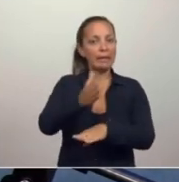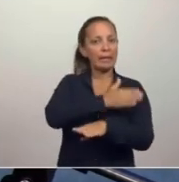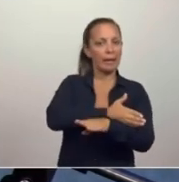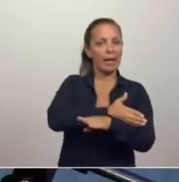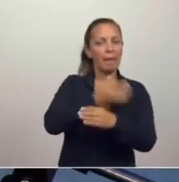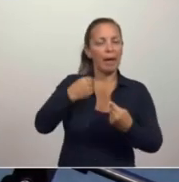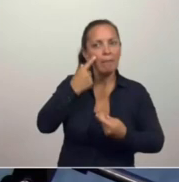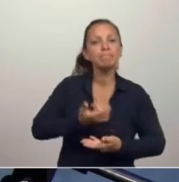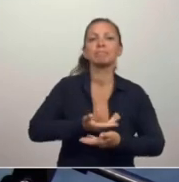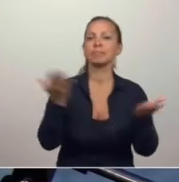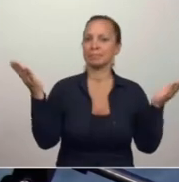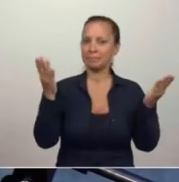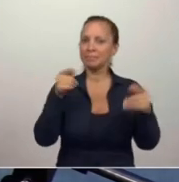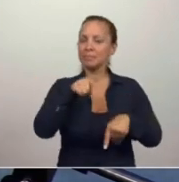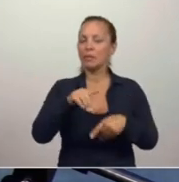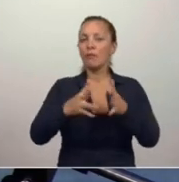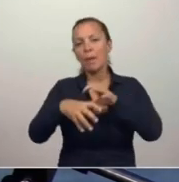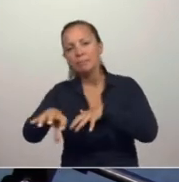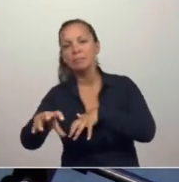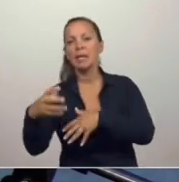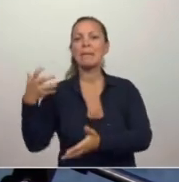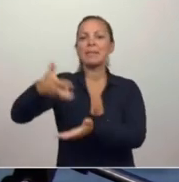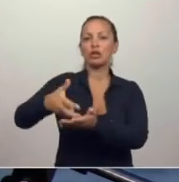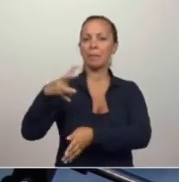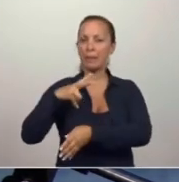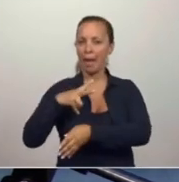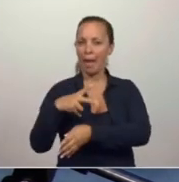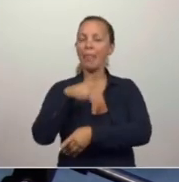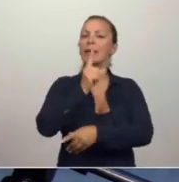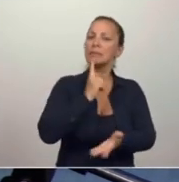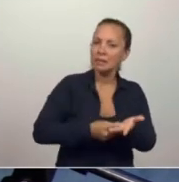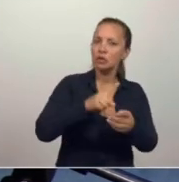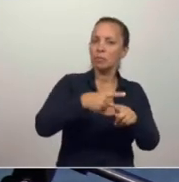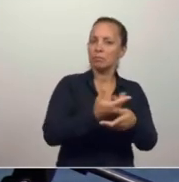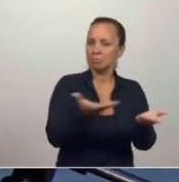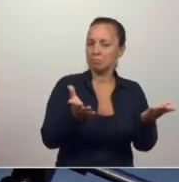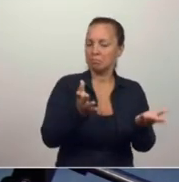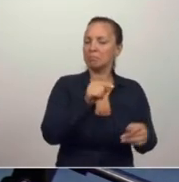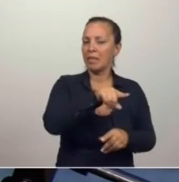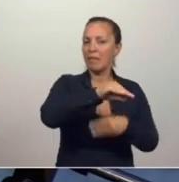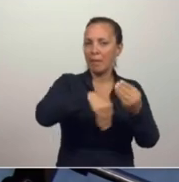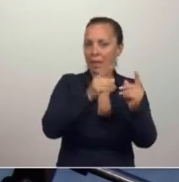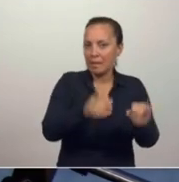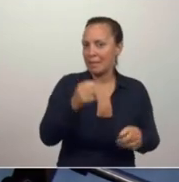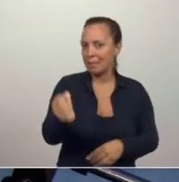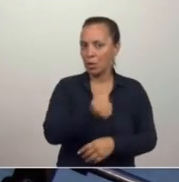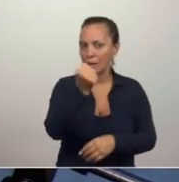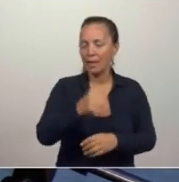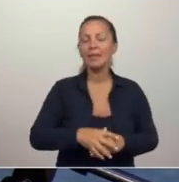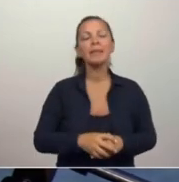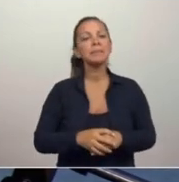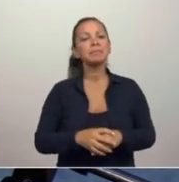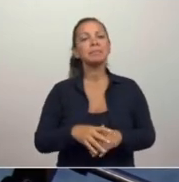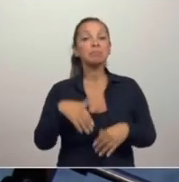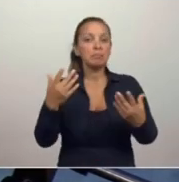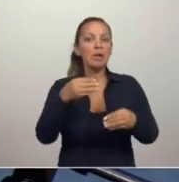acompañaran tanto la iniciativa privada la inversión privada como las decisiones de la para eso estuvimos acá